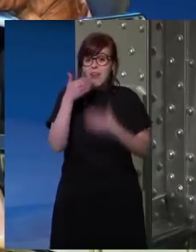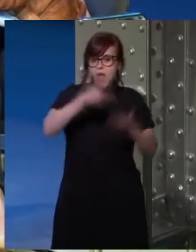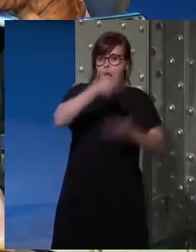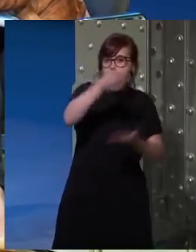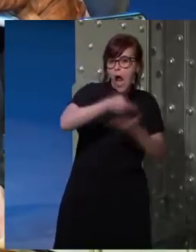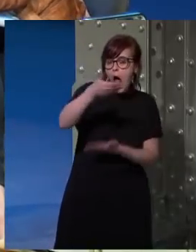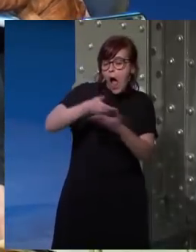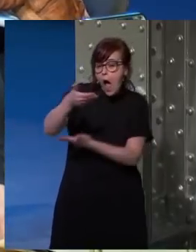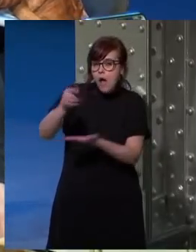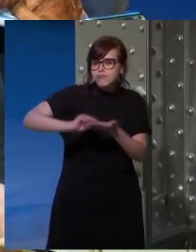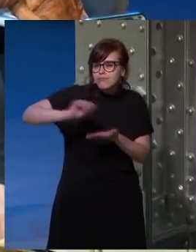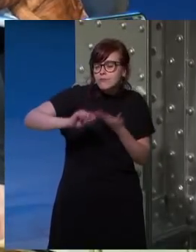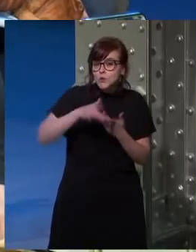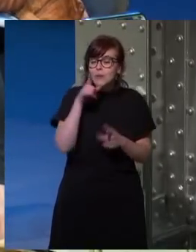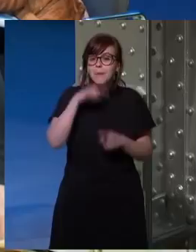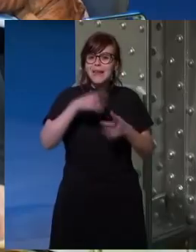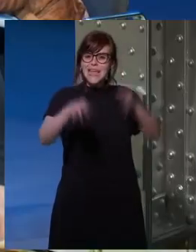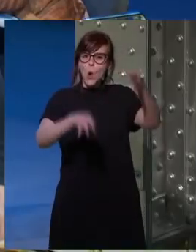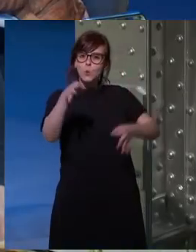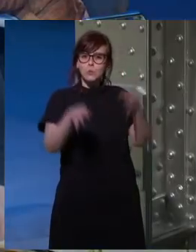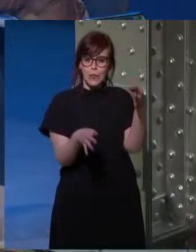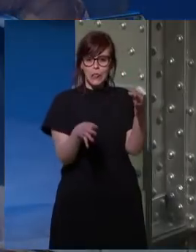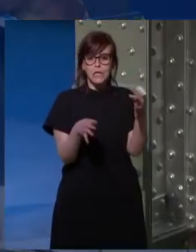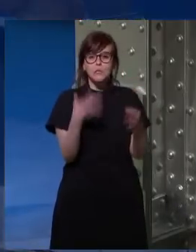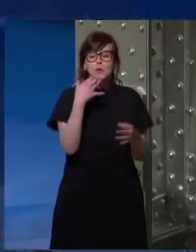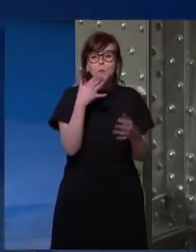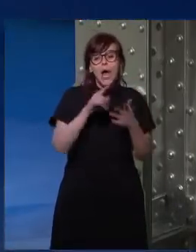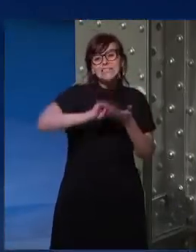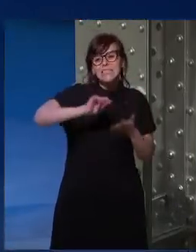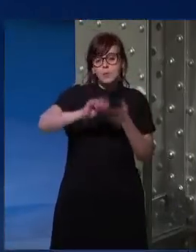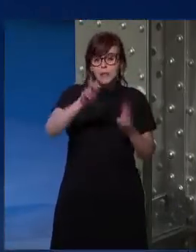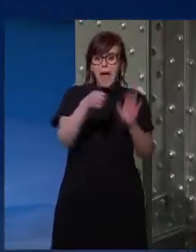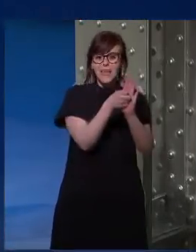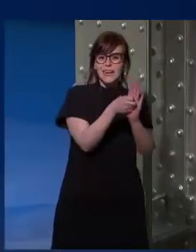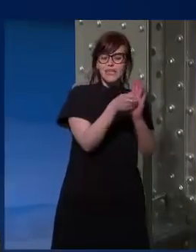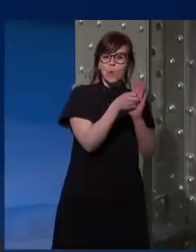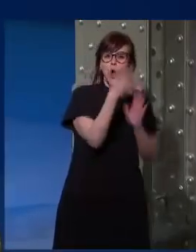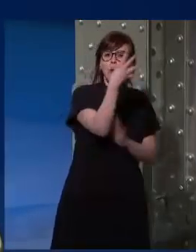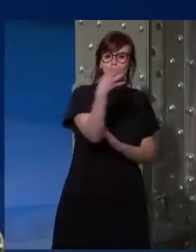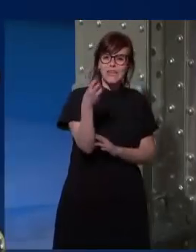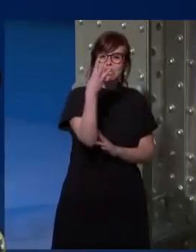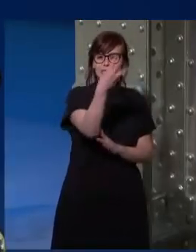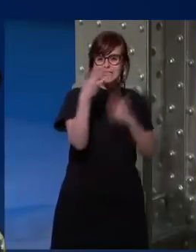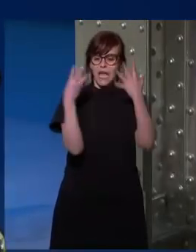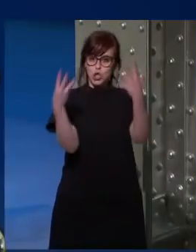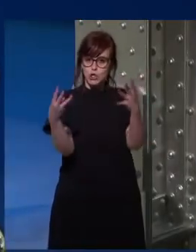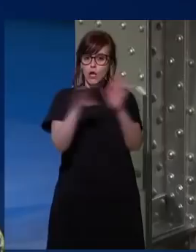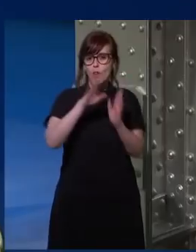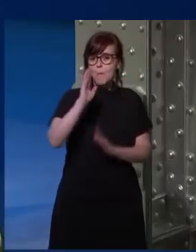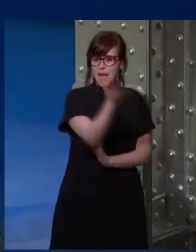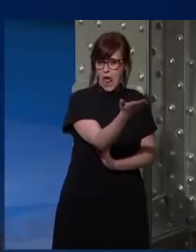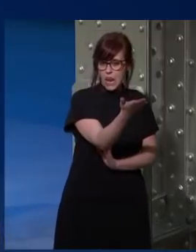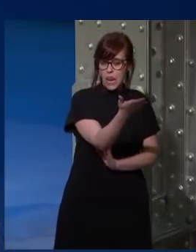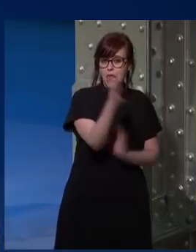que escribía, algunas injusticias, y ella escribió mucho sobre el artículo 438 del Código Penal de 1870, que